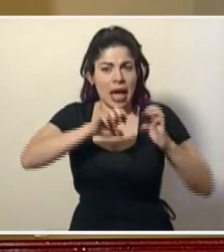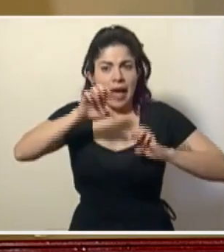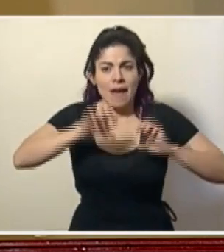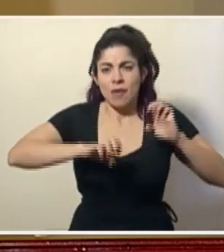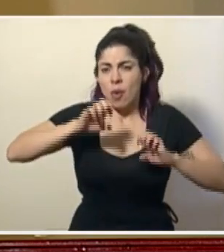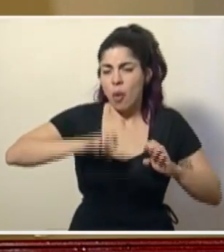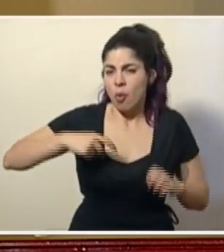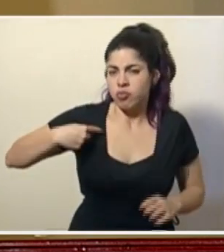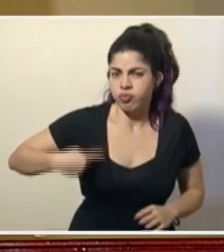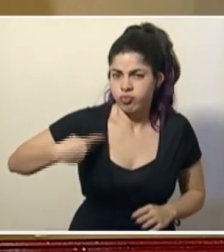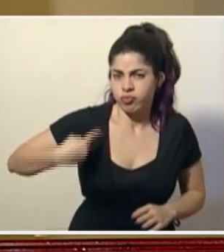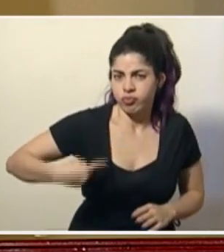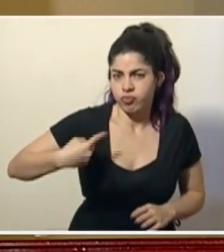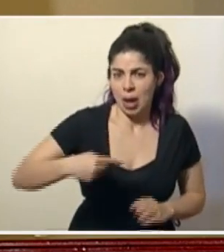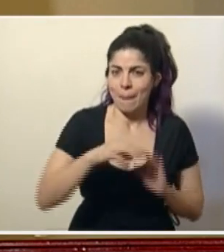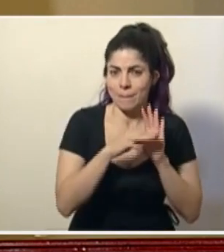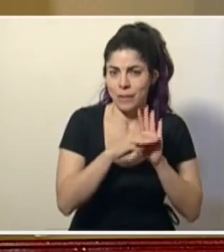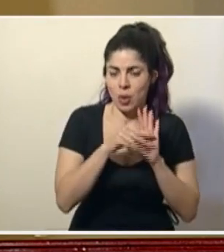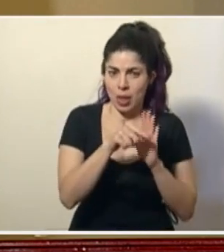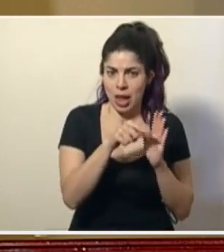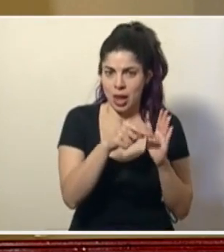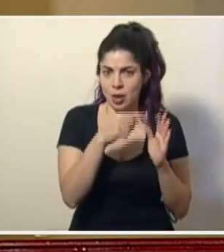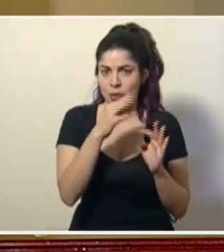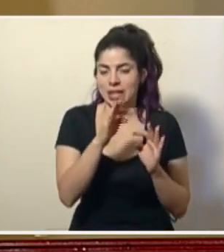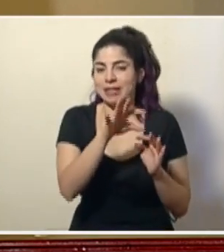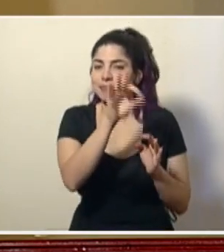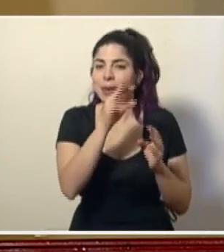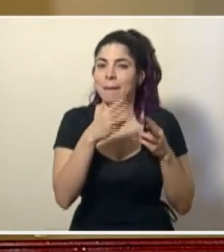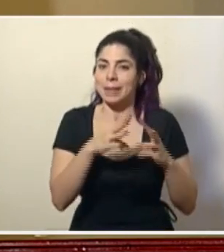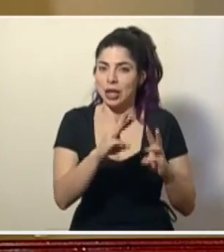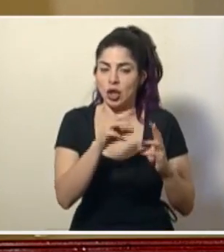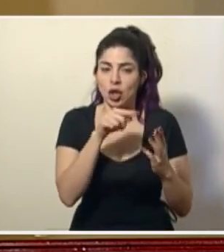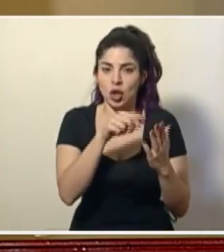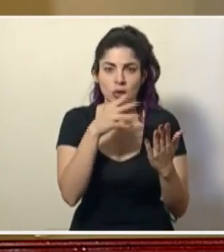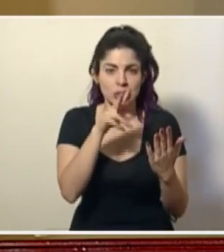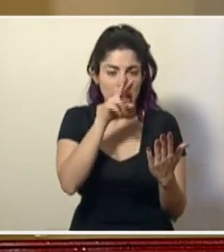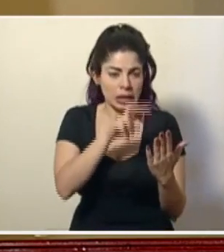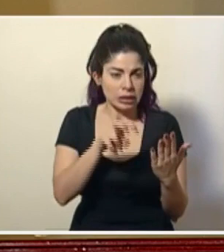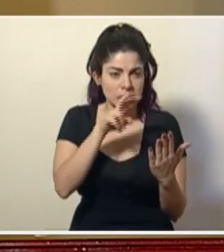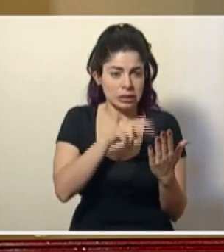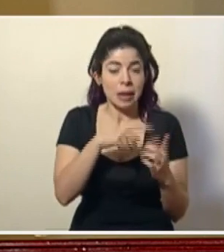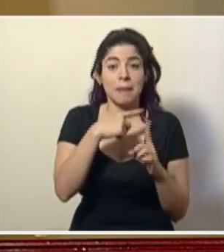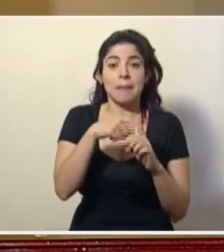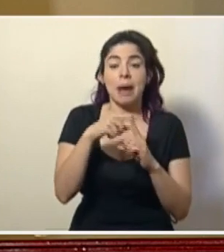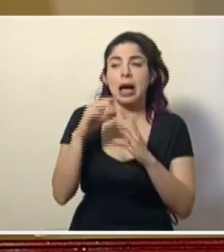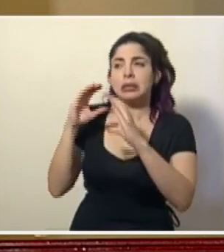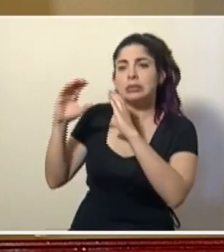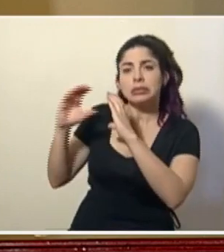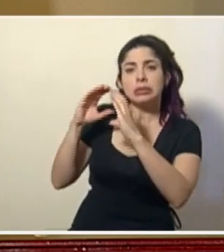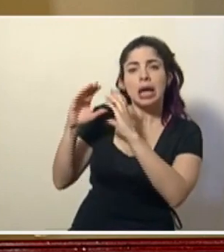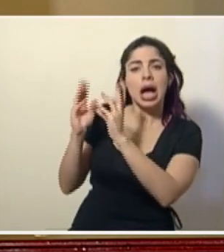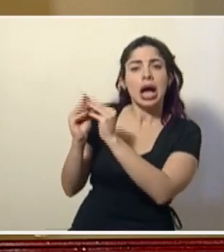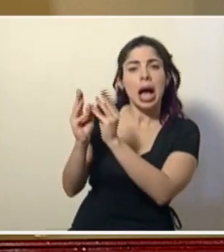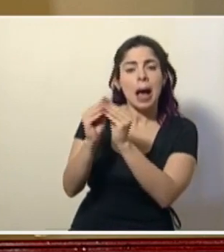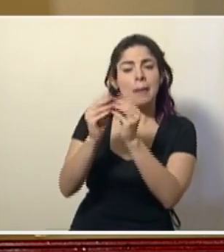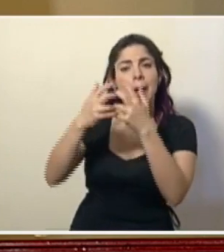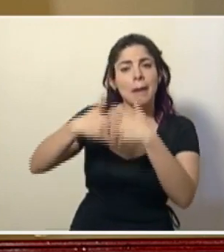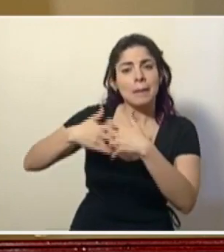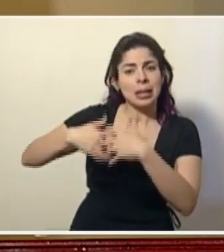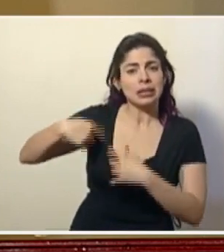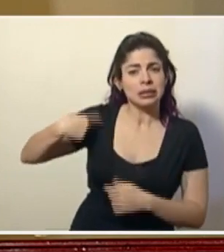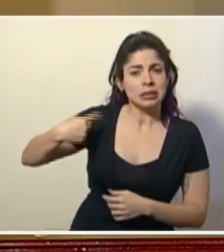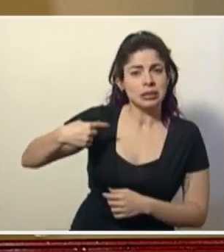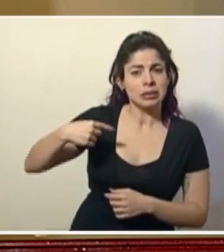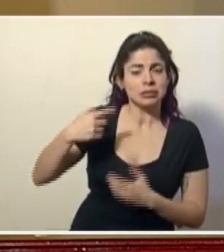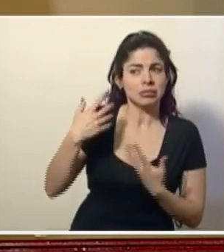de este modelo. Y también en la conversación permanente que tenemos con cámaras y empresarios,